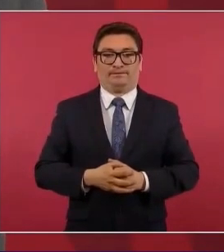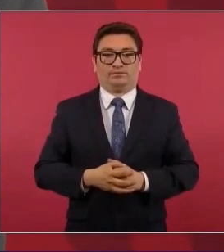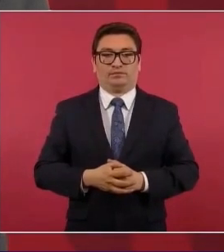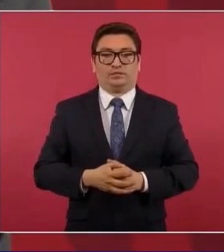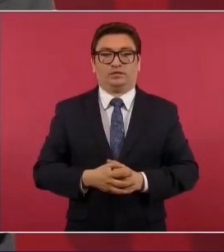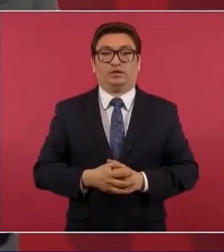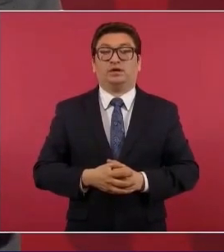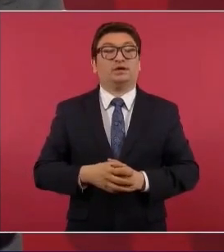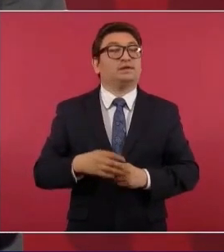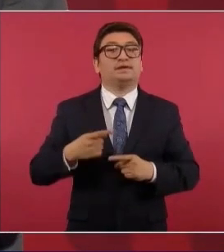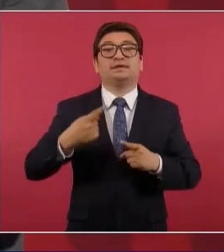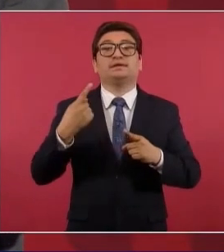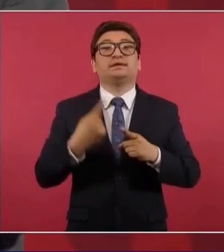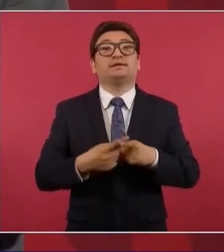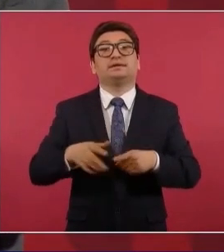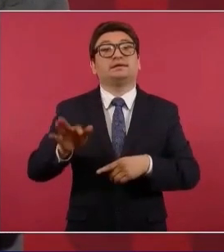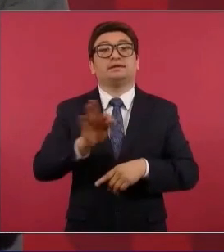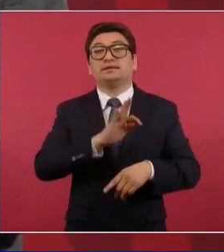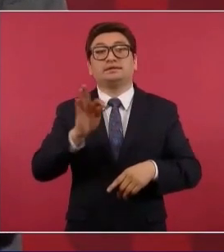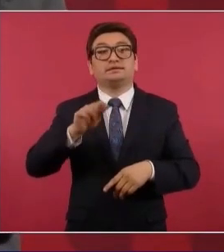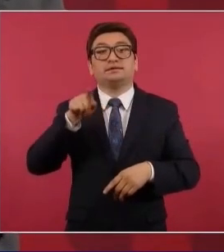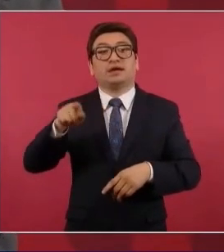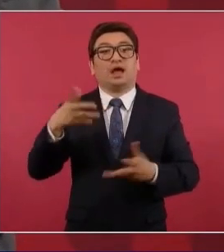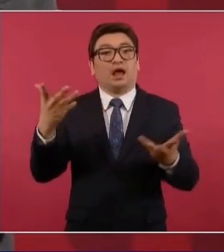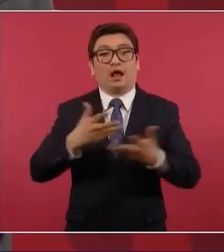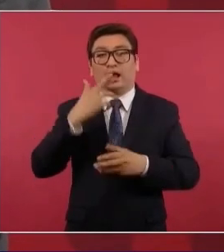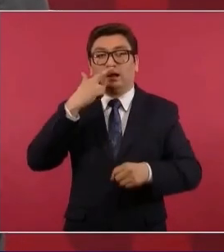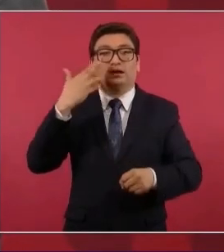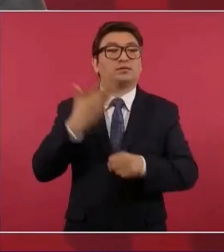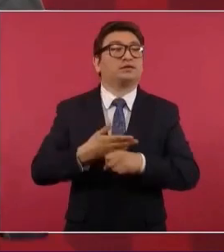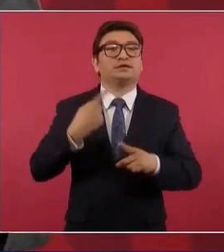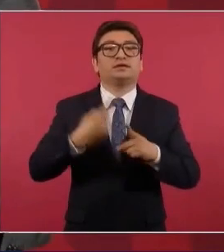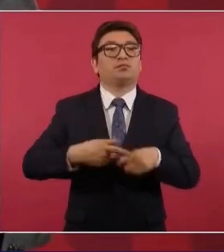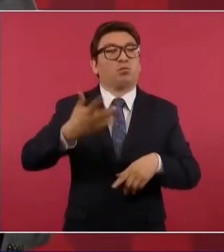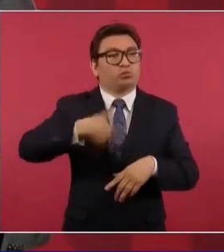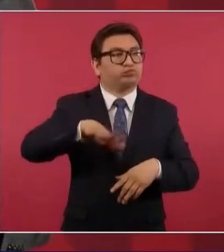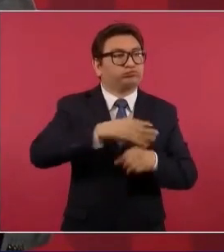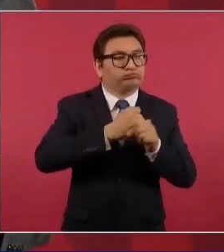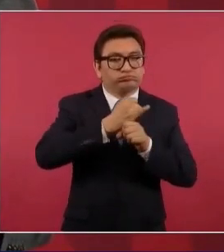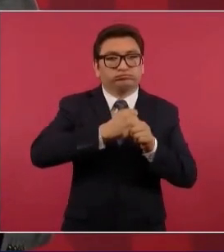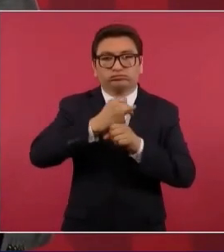identificar a los presuntos responsables, y se va a castigar a todos